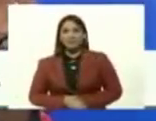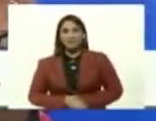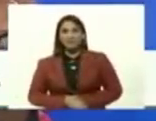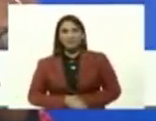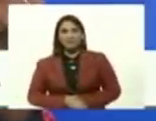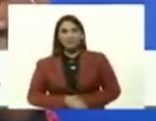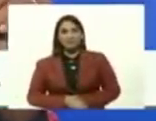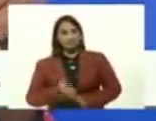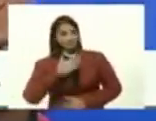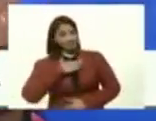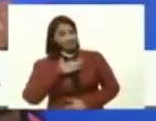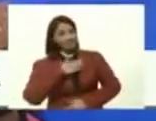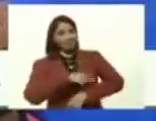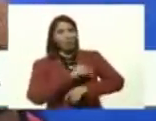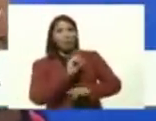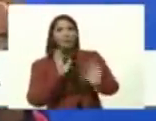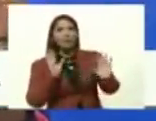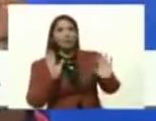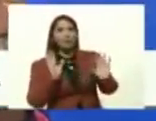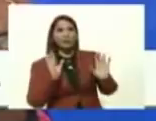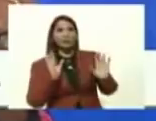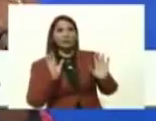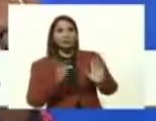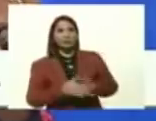Es mi momento